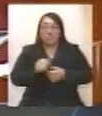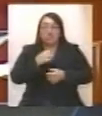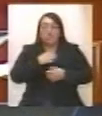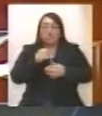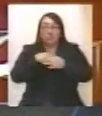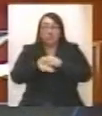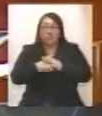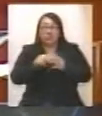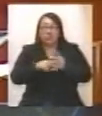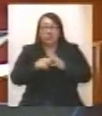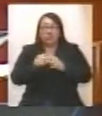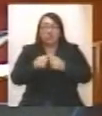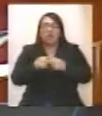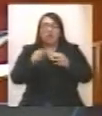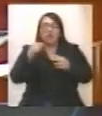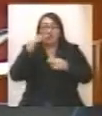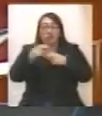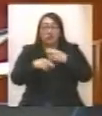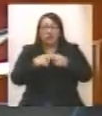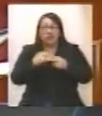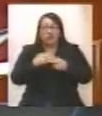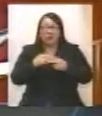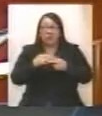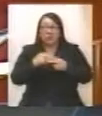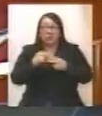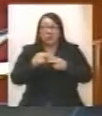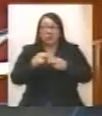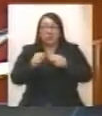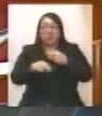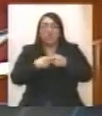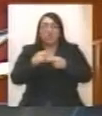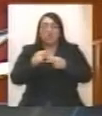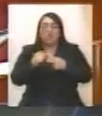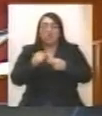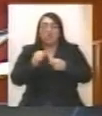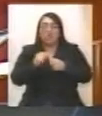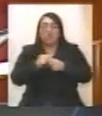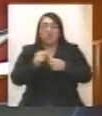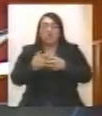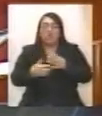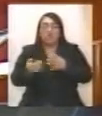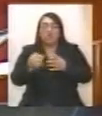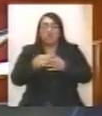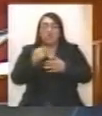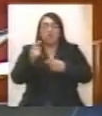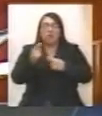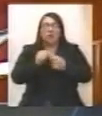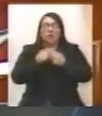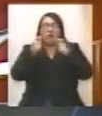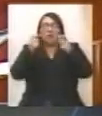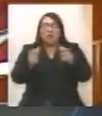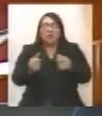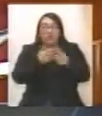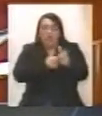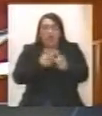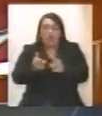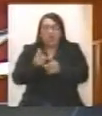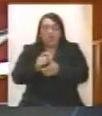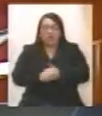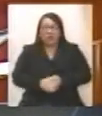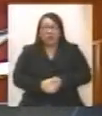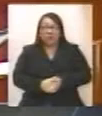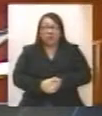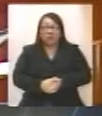del Interior, la Policía Nacional, la Superintendencia de Migraciones, la Superintendencia de Control de Armas, Municiones